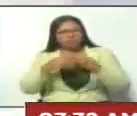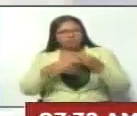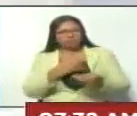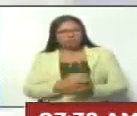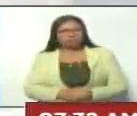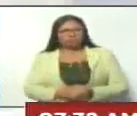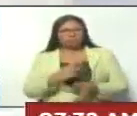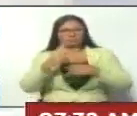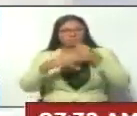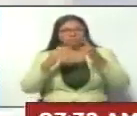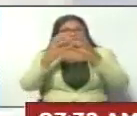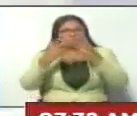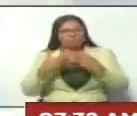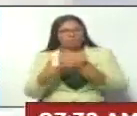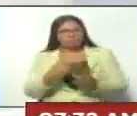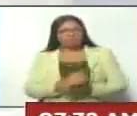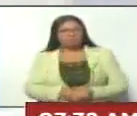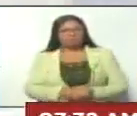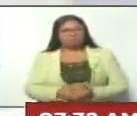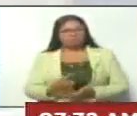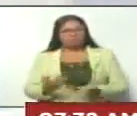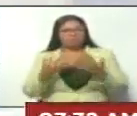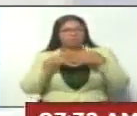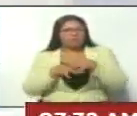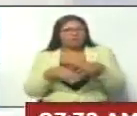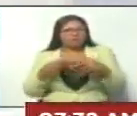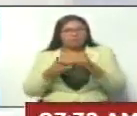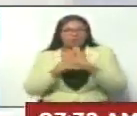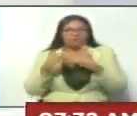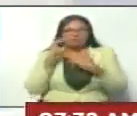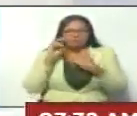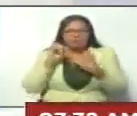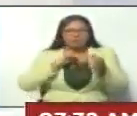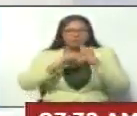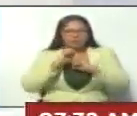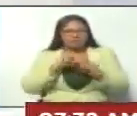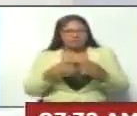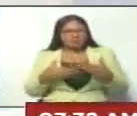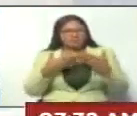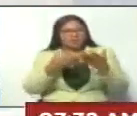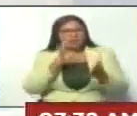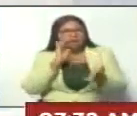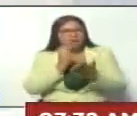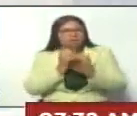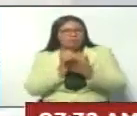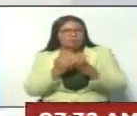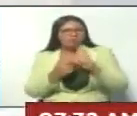procedimiento administrativo, claro, los involucrados tienen derecho, claro, a su legítima defensa y entregarán las pruebas